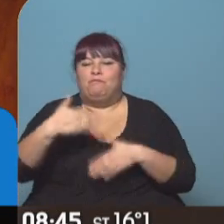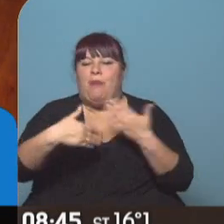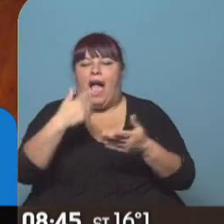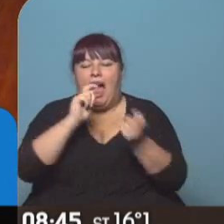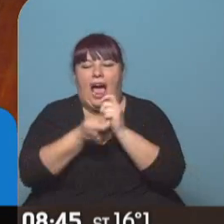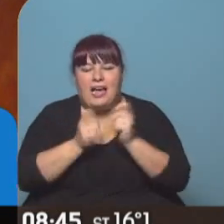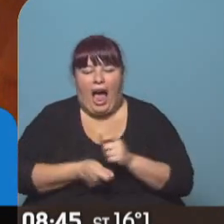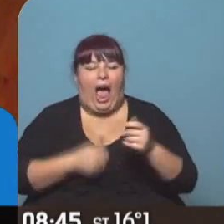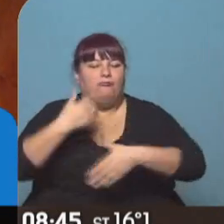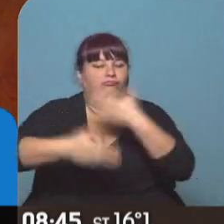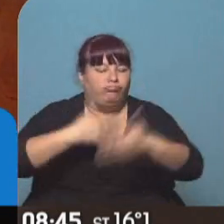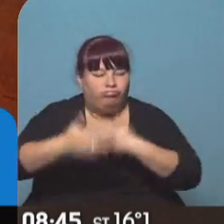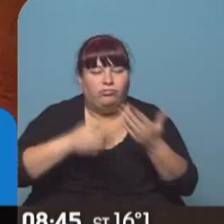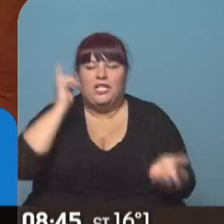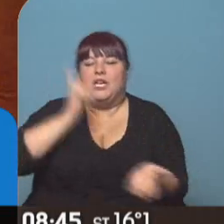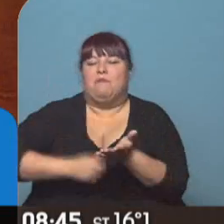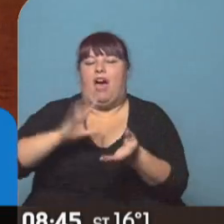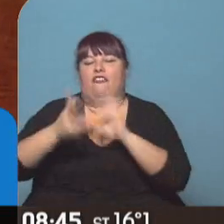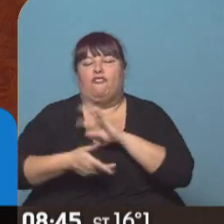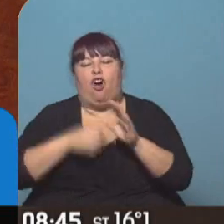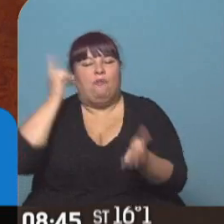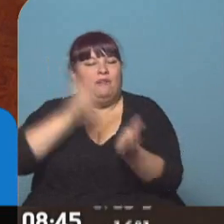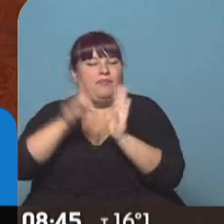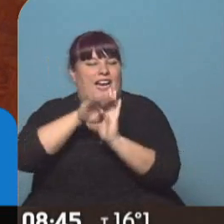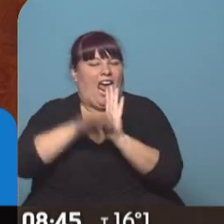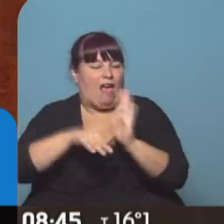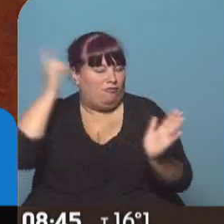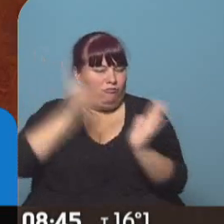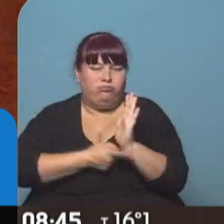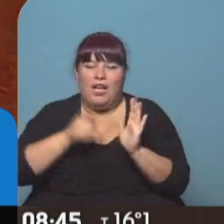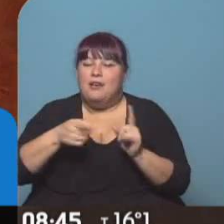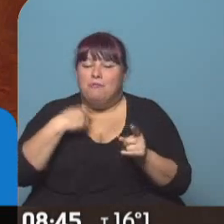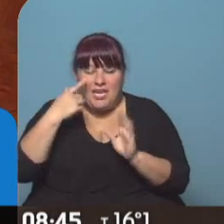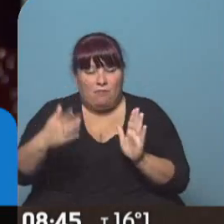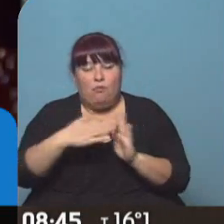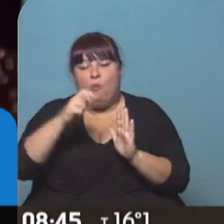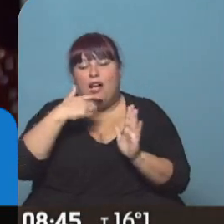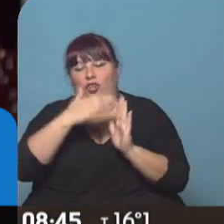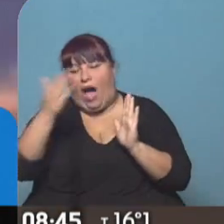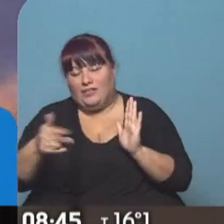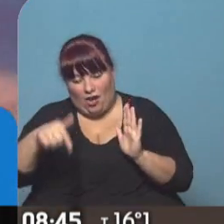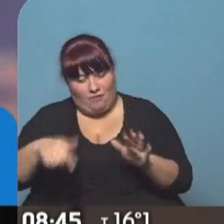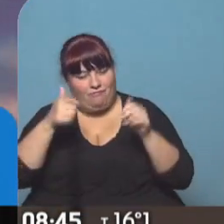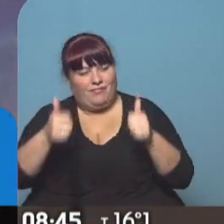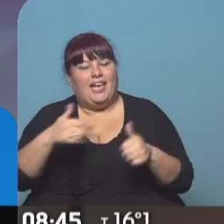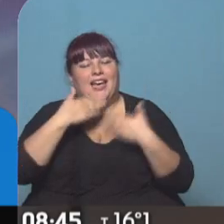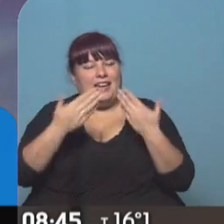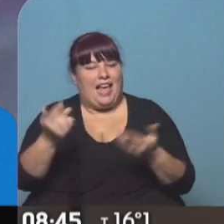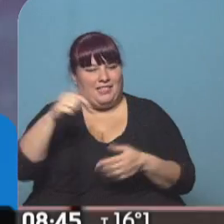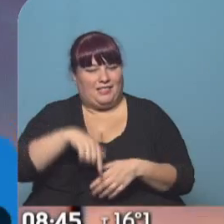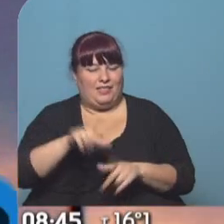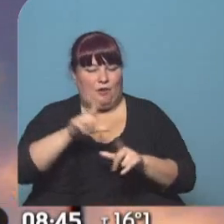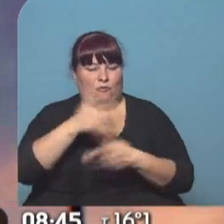hacer reformas de avanzar de imponer condiciones de fijar reglas que es lo que hemos visto después de las pasos muy bien jorge gracias